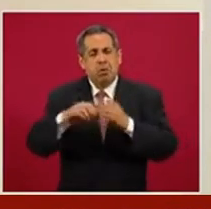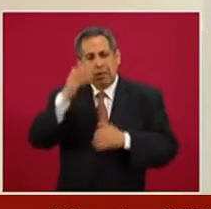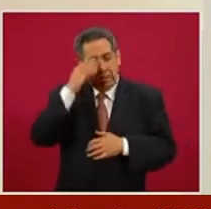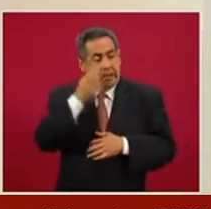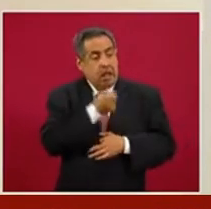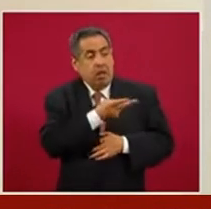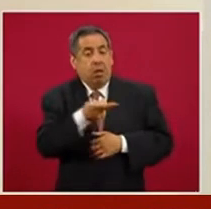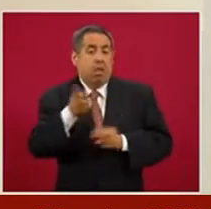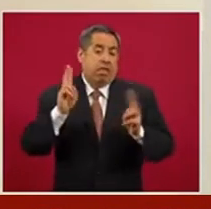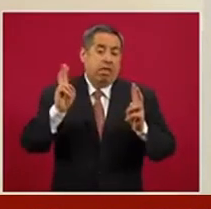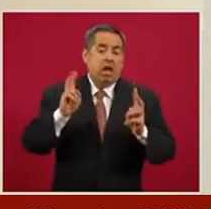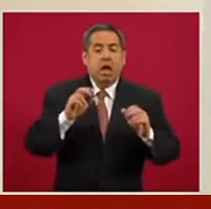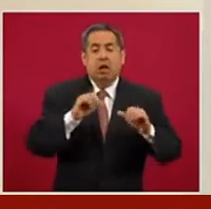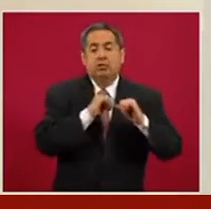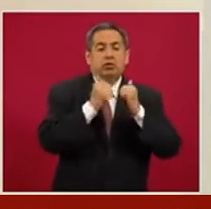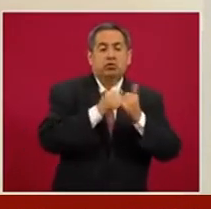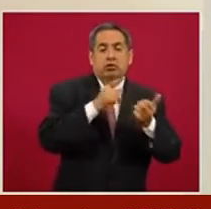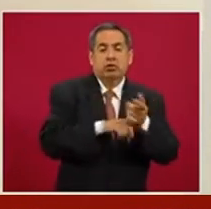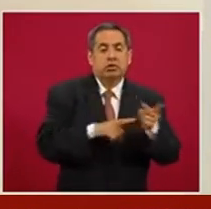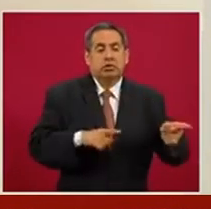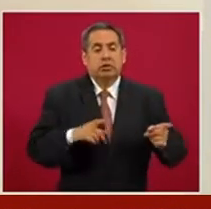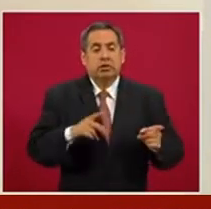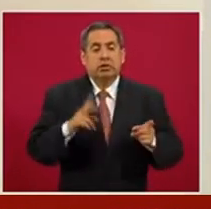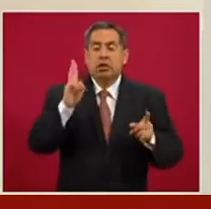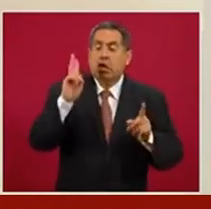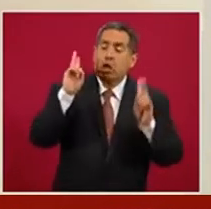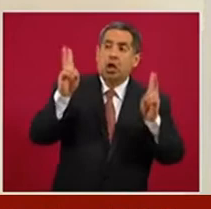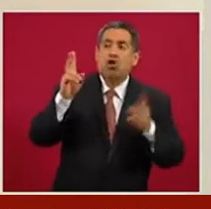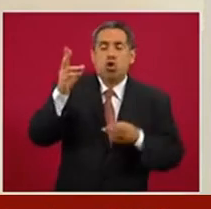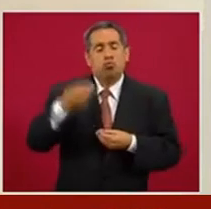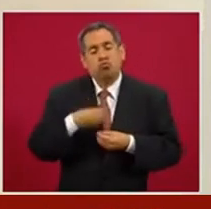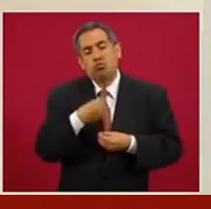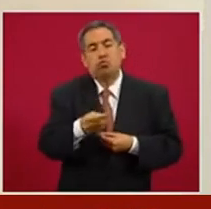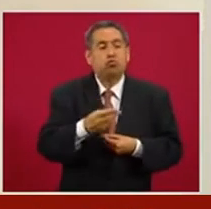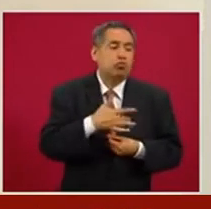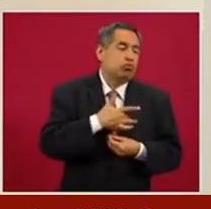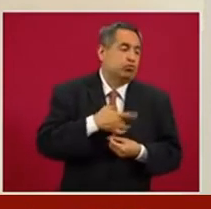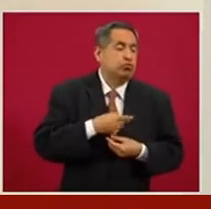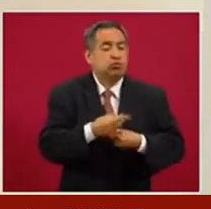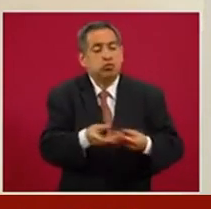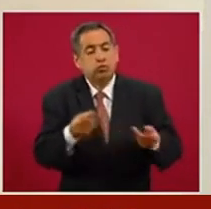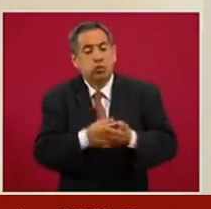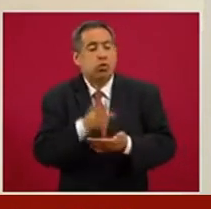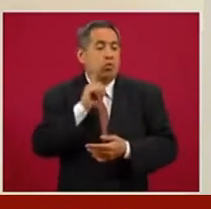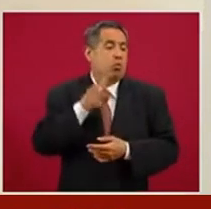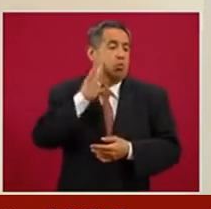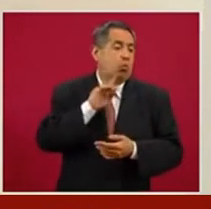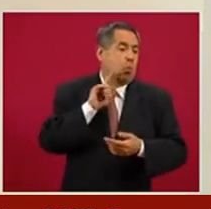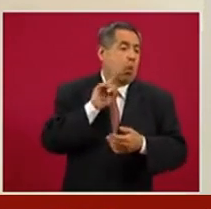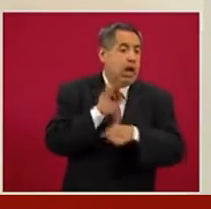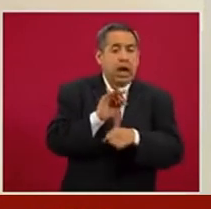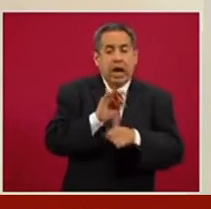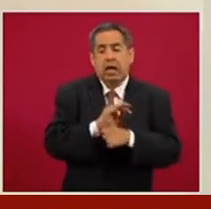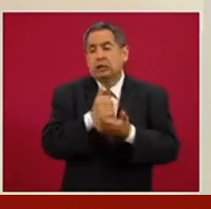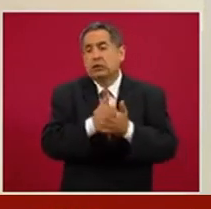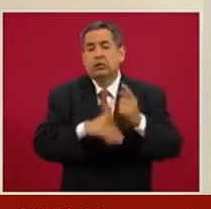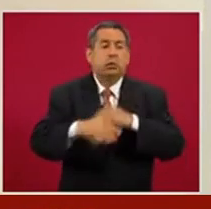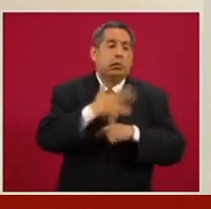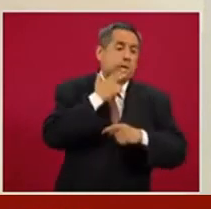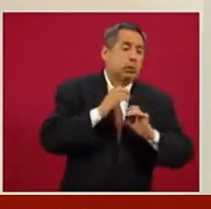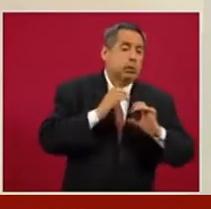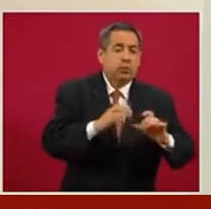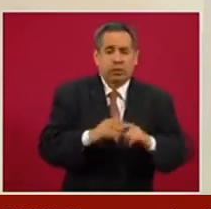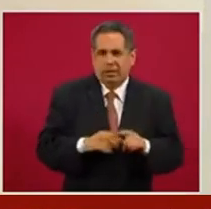membretes usaron como máscaras la filantropía, las causas de género, el ambientalismo y hasta la